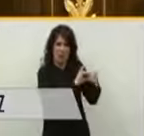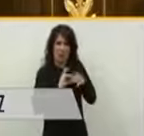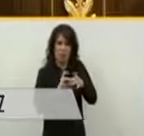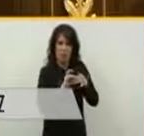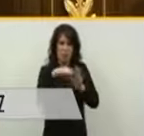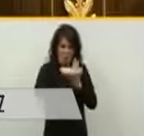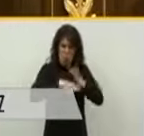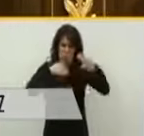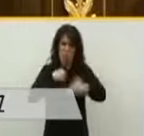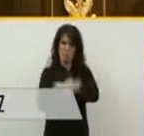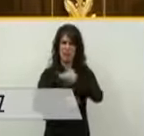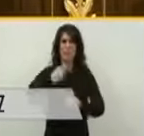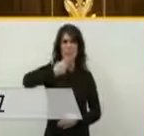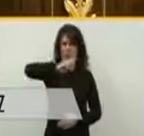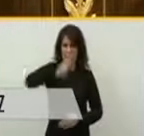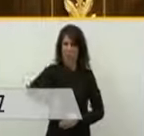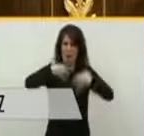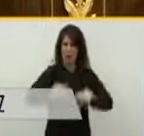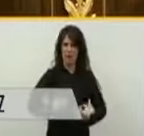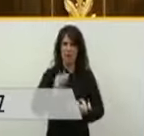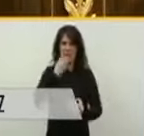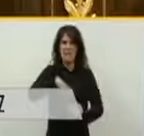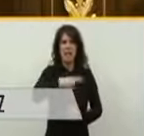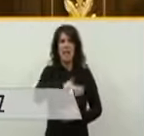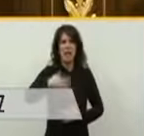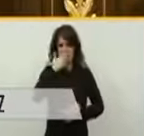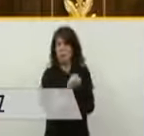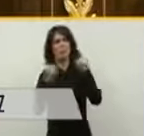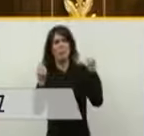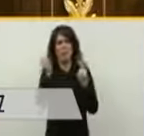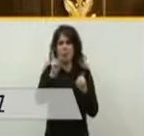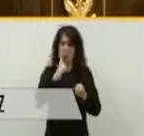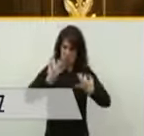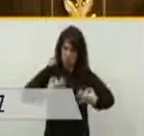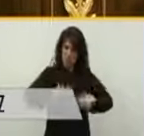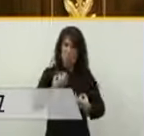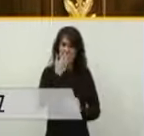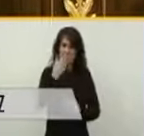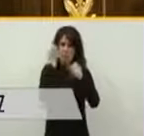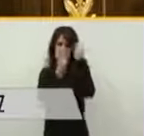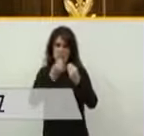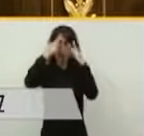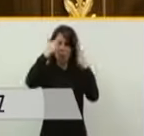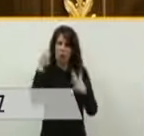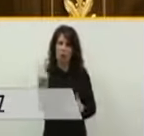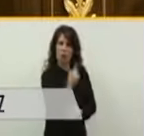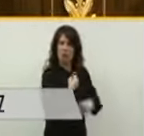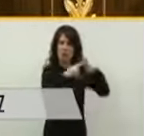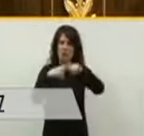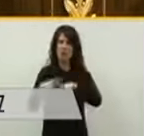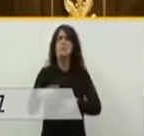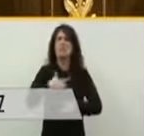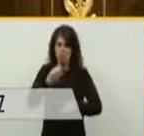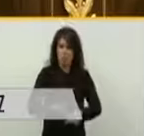sin pretender la cuadratura del círculo, diciendo que con planteamientos ideológicos diferentes se puede uno poner de acuerdo en políticas